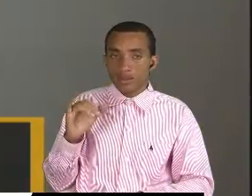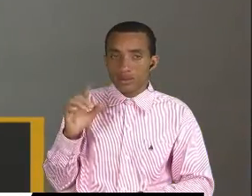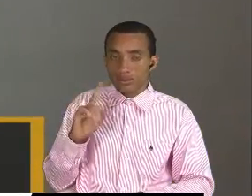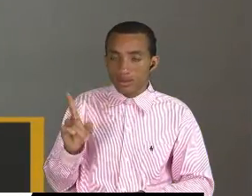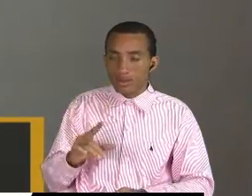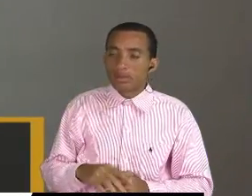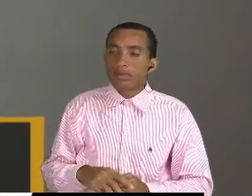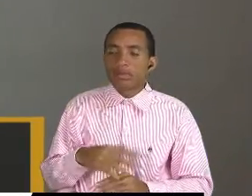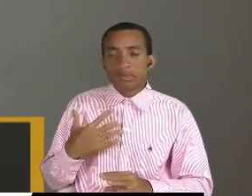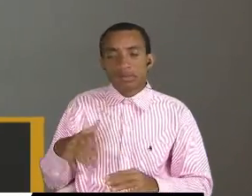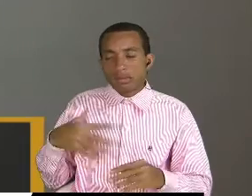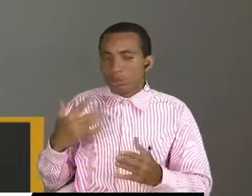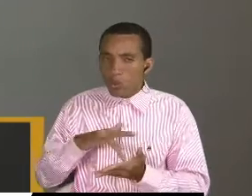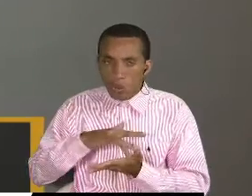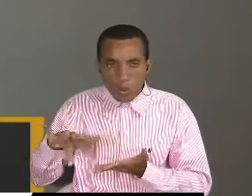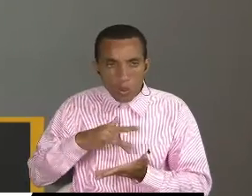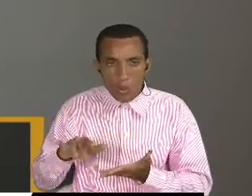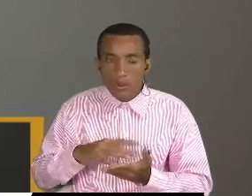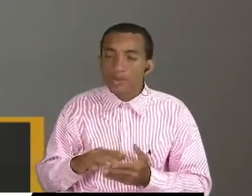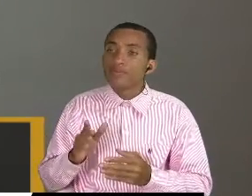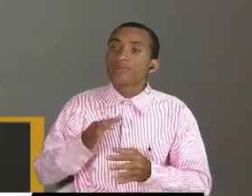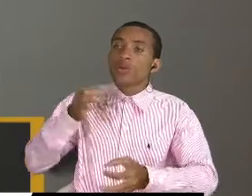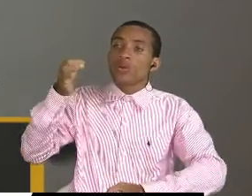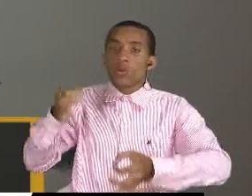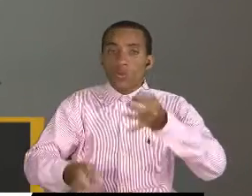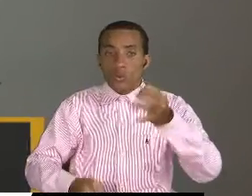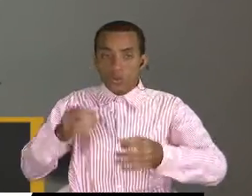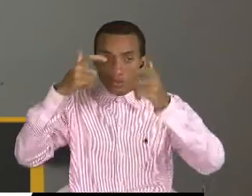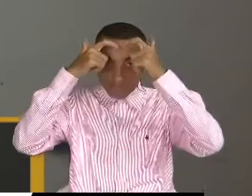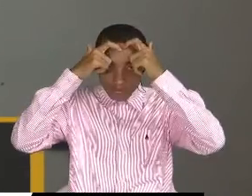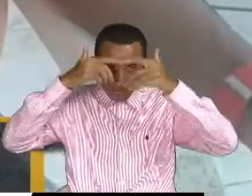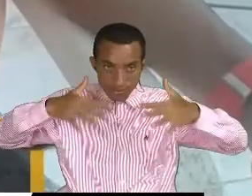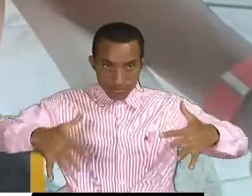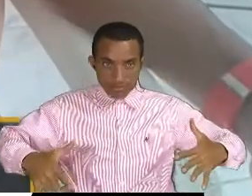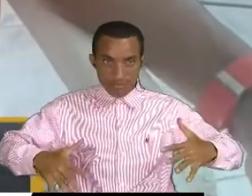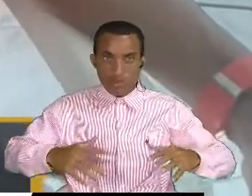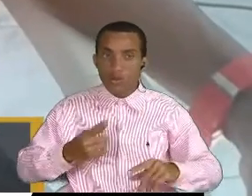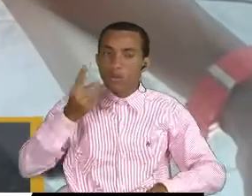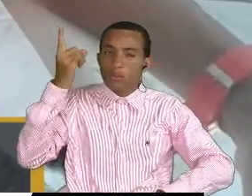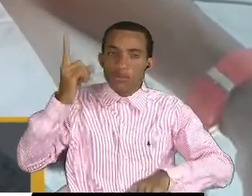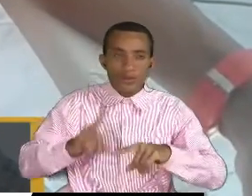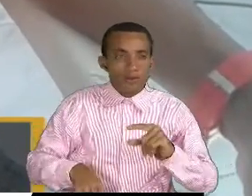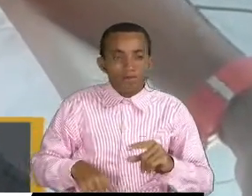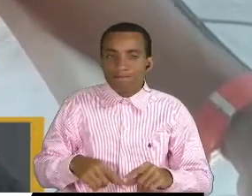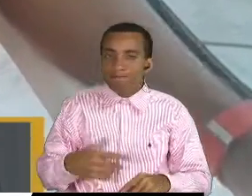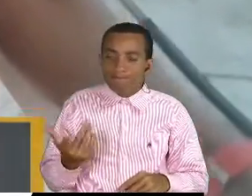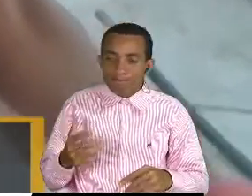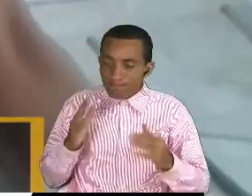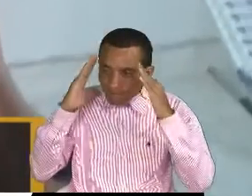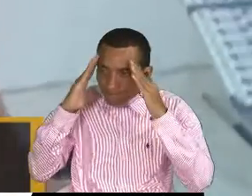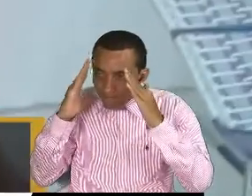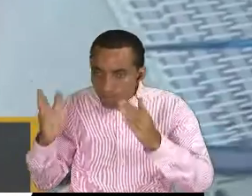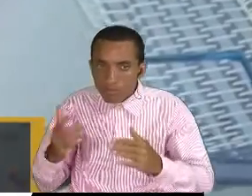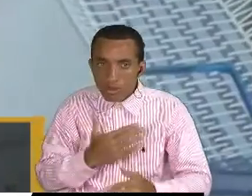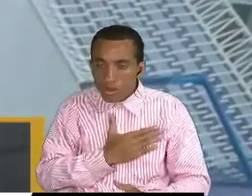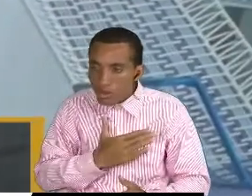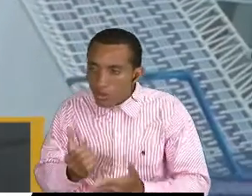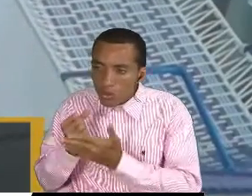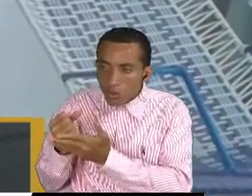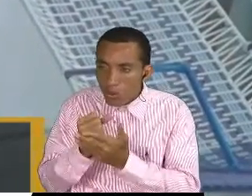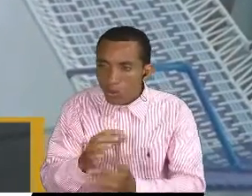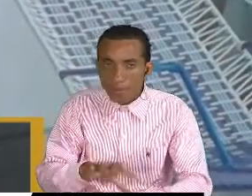haber acudido ante los jueces de la República mediante tutela y ante el Ministerio Público, no ha sido posible que dicha atención médica se le brinde a su familiar. Mientras tanto,